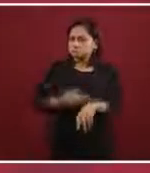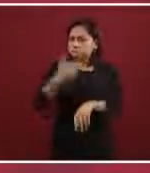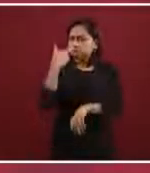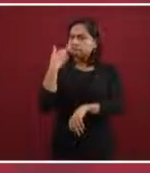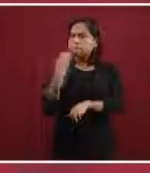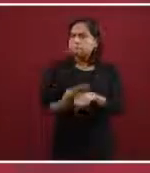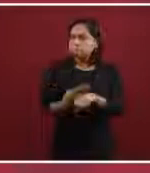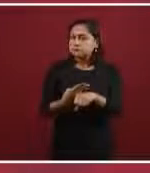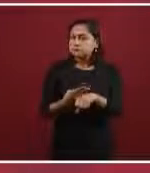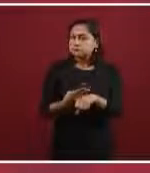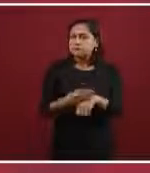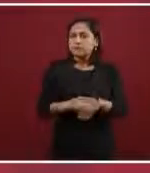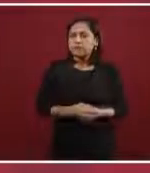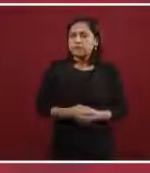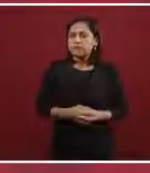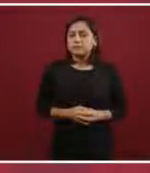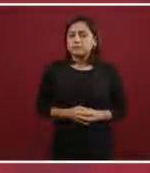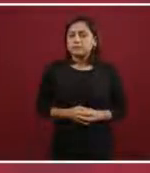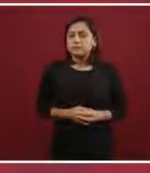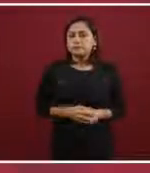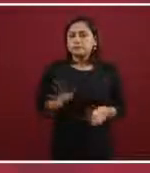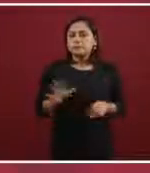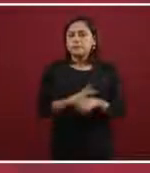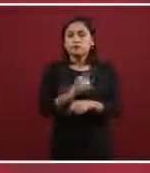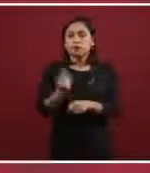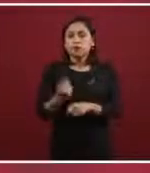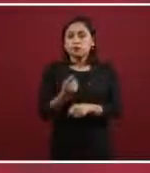cumplen trabajan